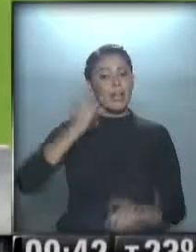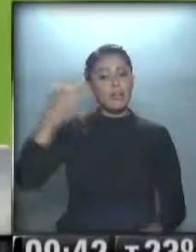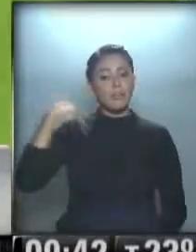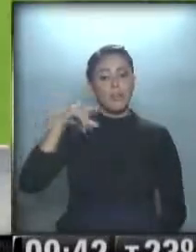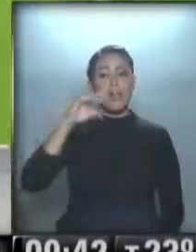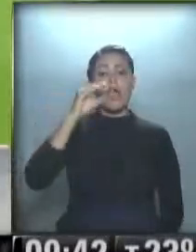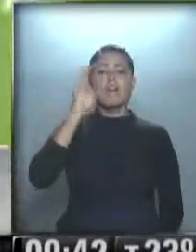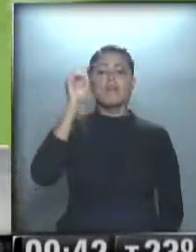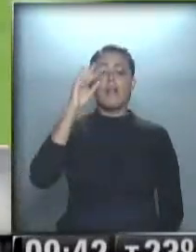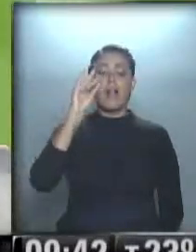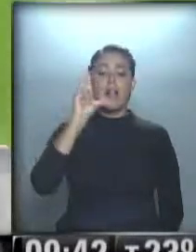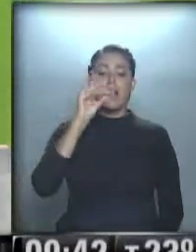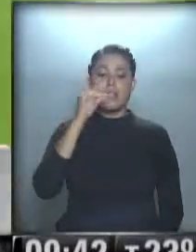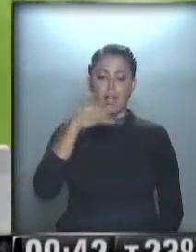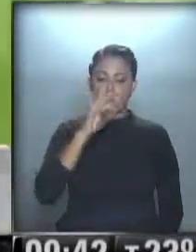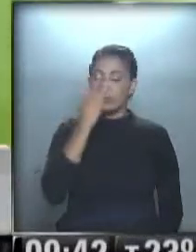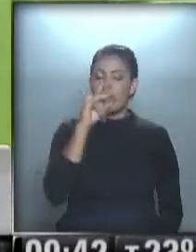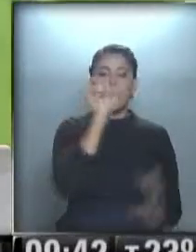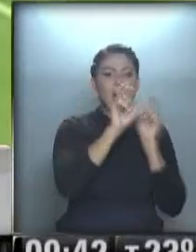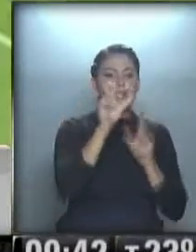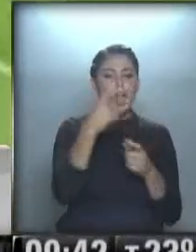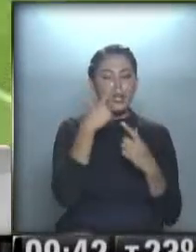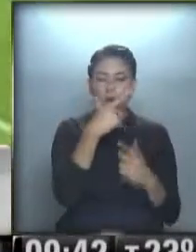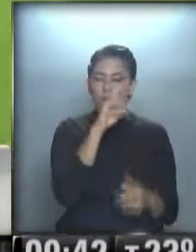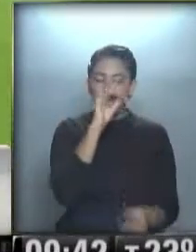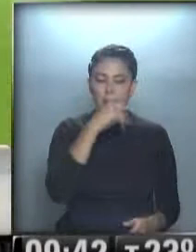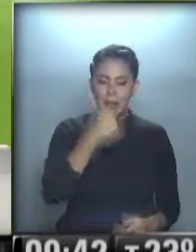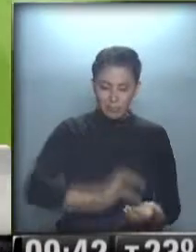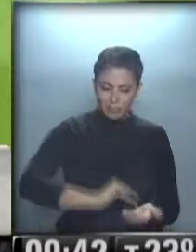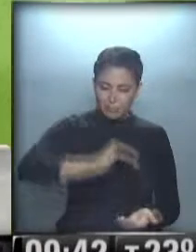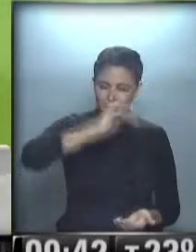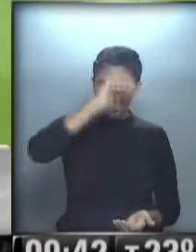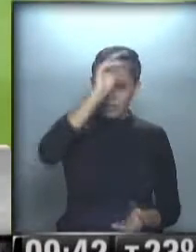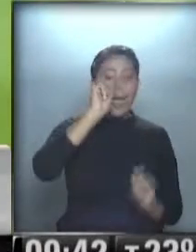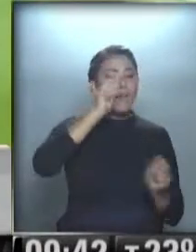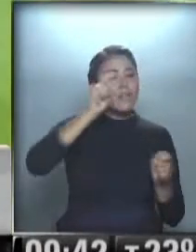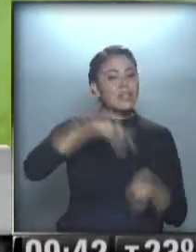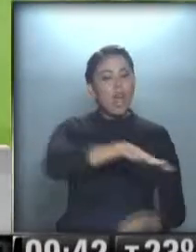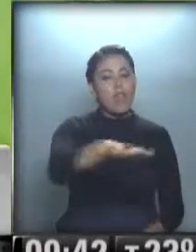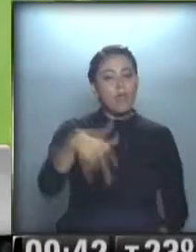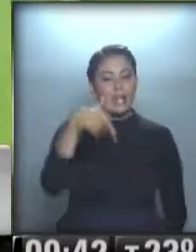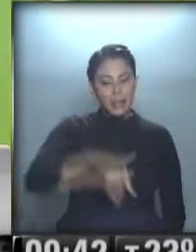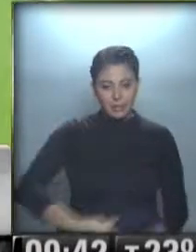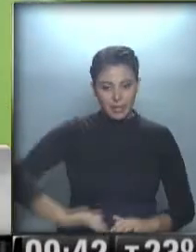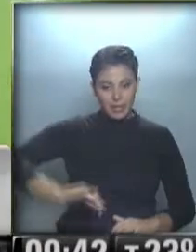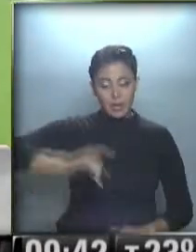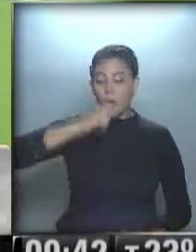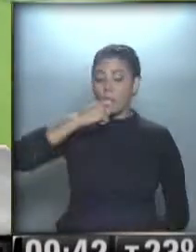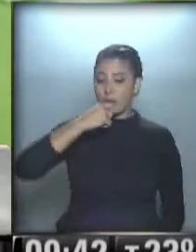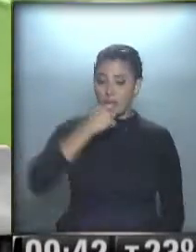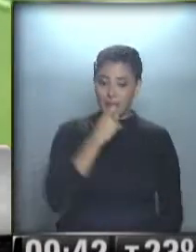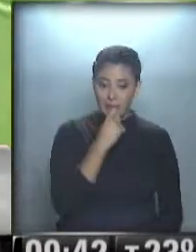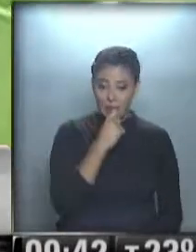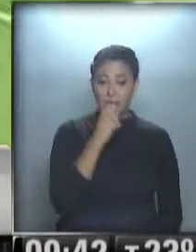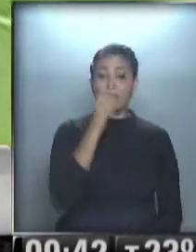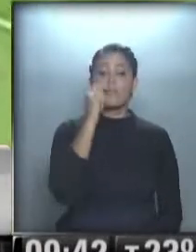Jorge Valdano. Estuvo entrevistando a la gente que lo conoce desde chico y visitando además lugares que tienen que ver con la niñez de Leo Messi, como